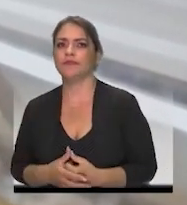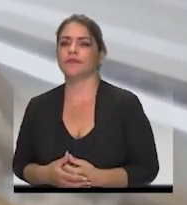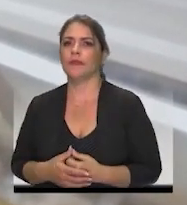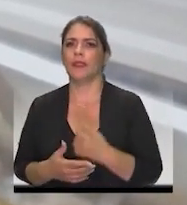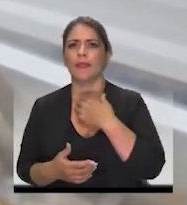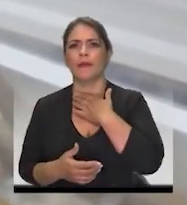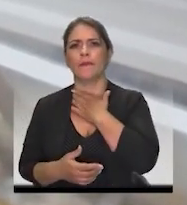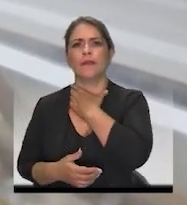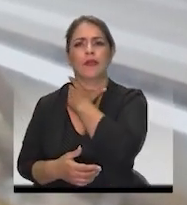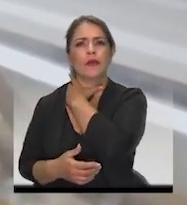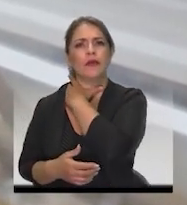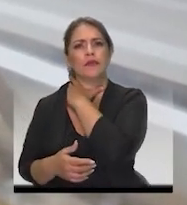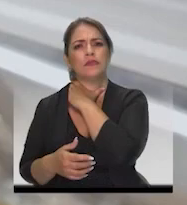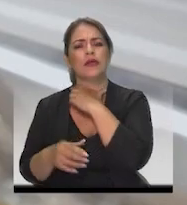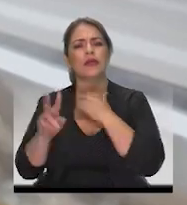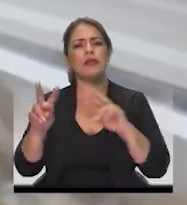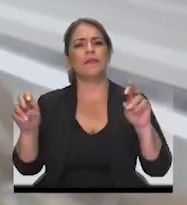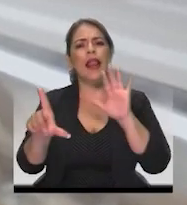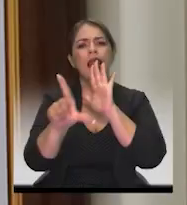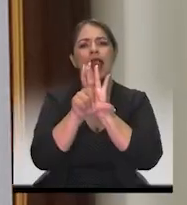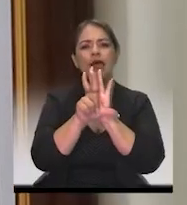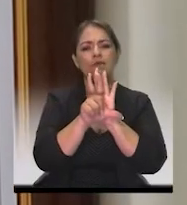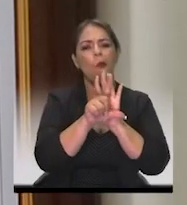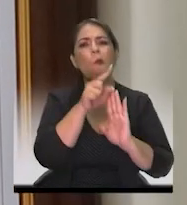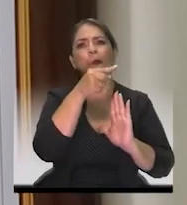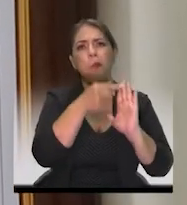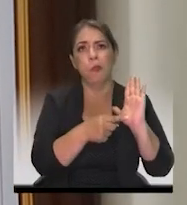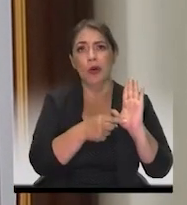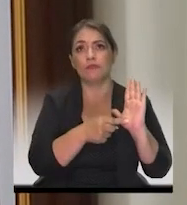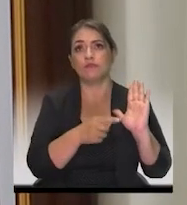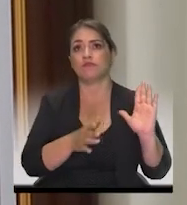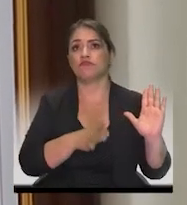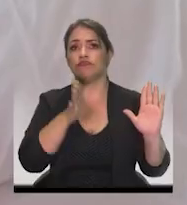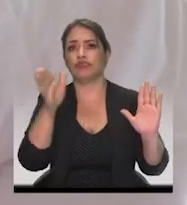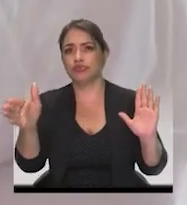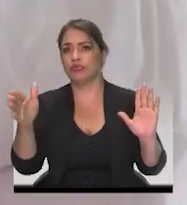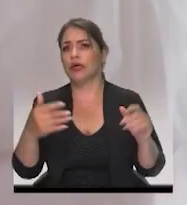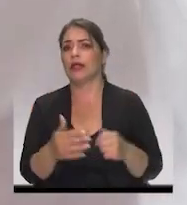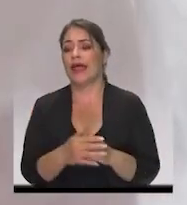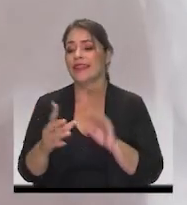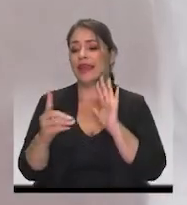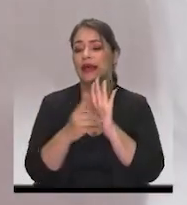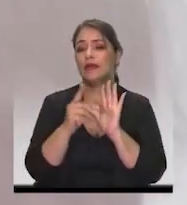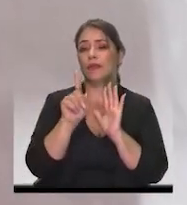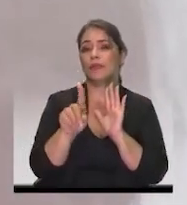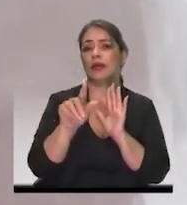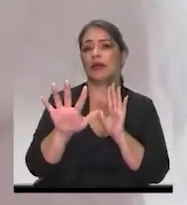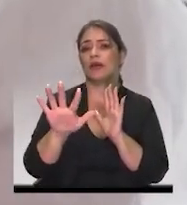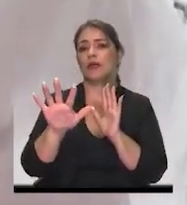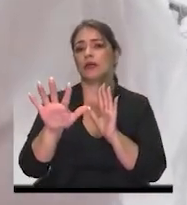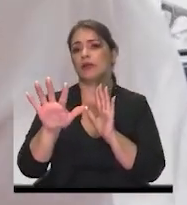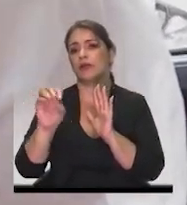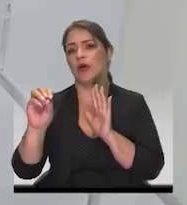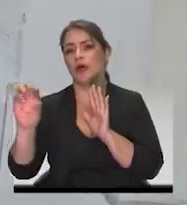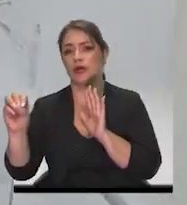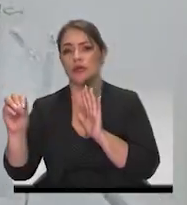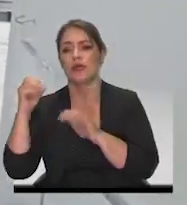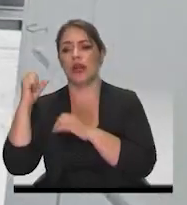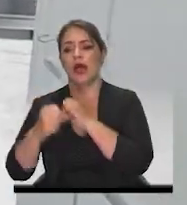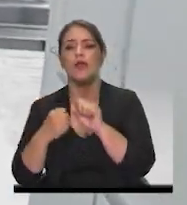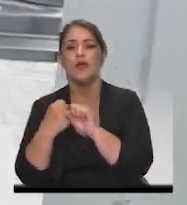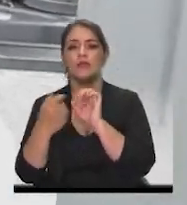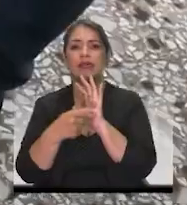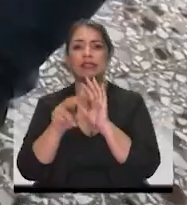la normatividad sanitaria legal vigente en el momento, el decreto 1500 del año 2007 y